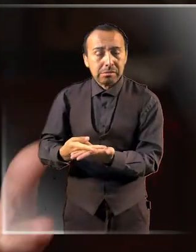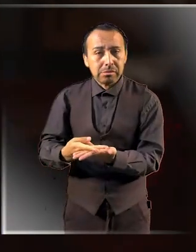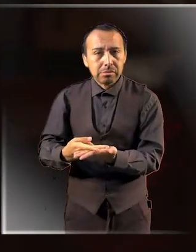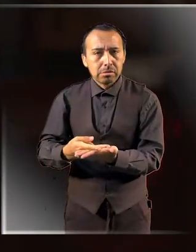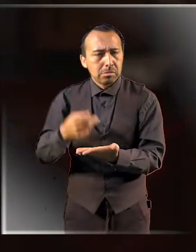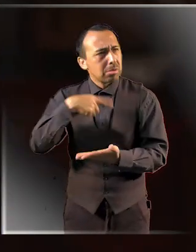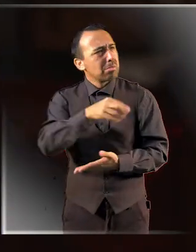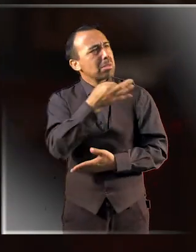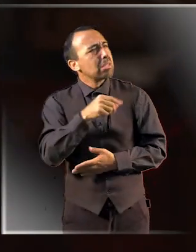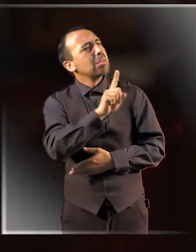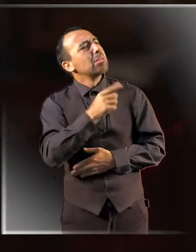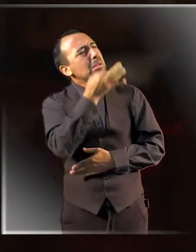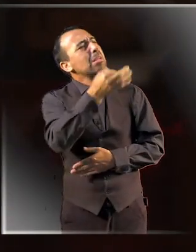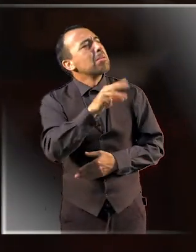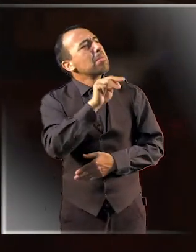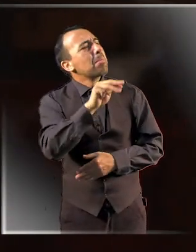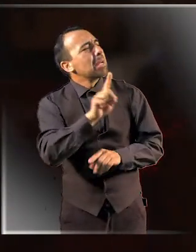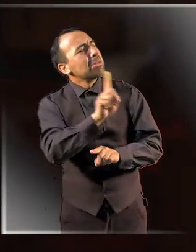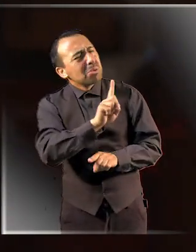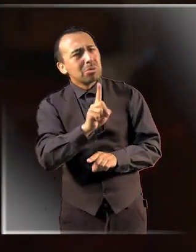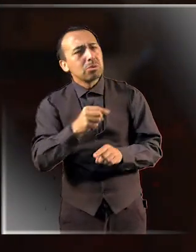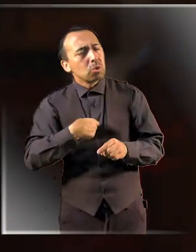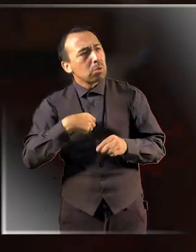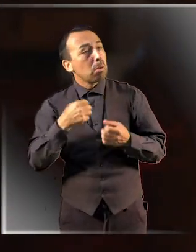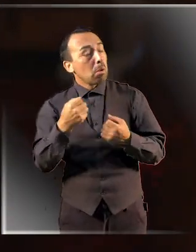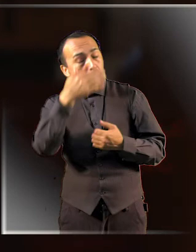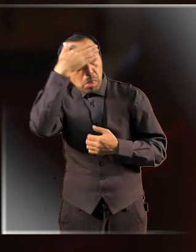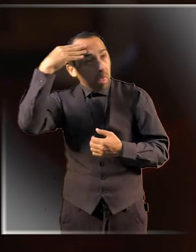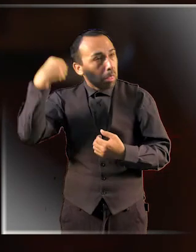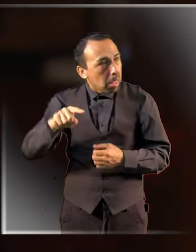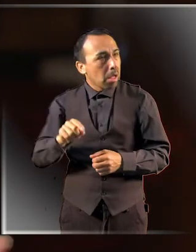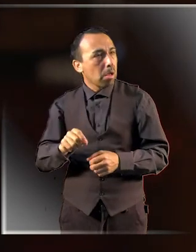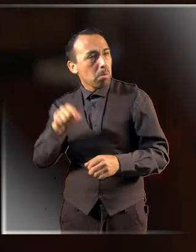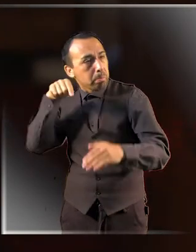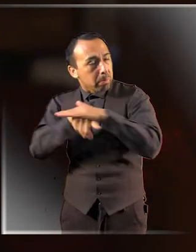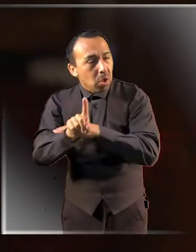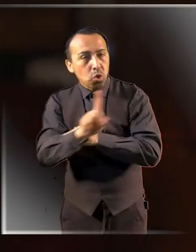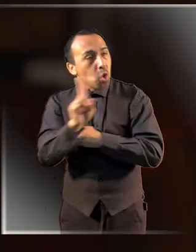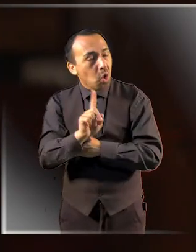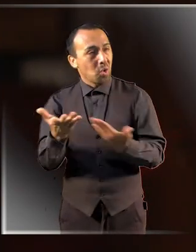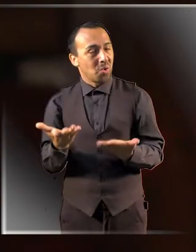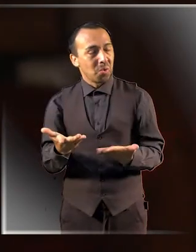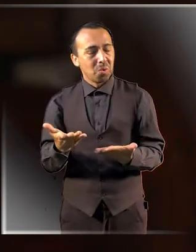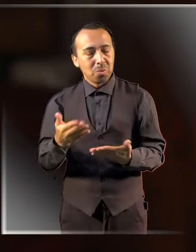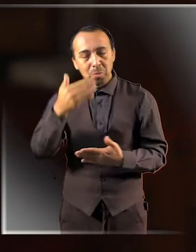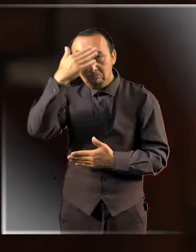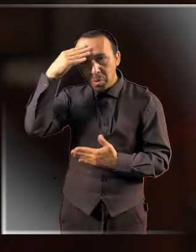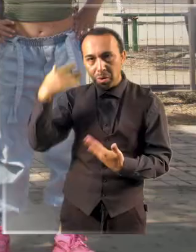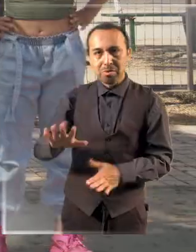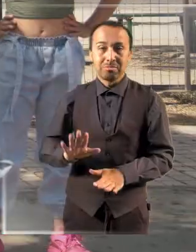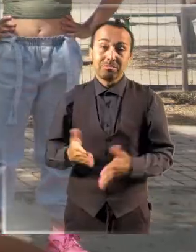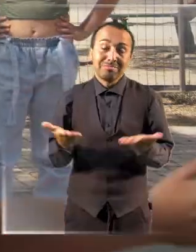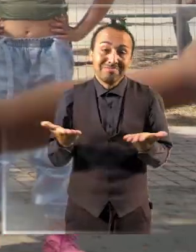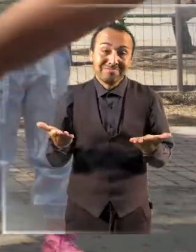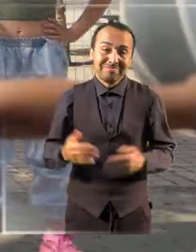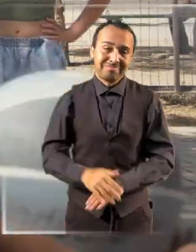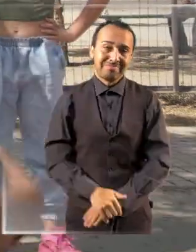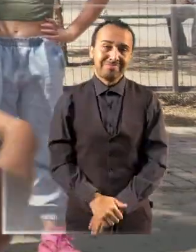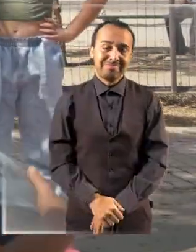al suelo. Pero dice, con la ayuda de su amiga Ignacia y su papá, continúa realizando tiros al aro.